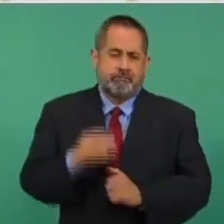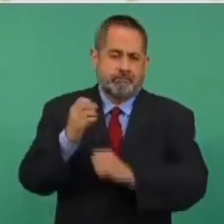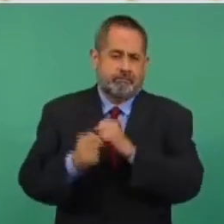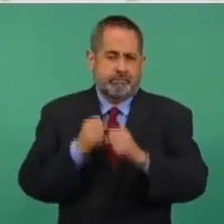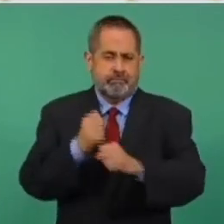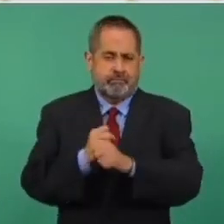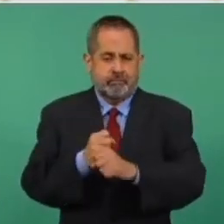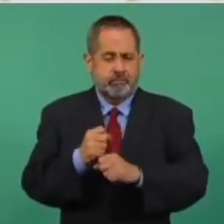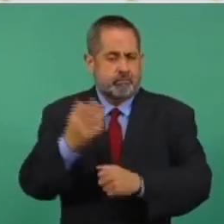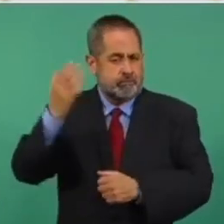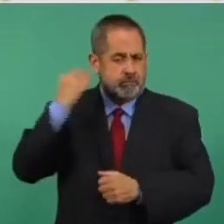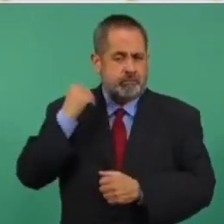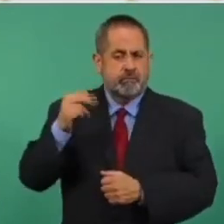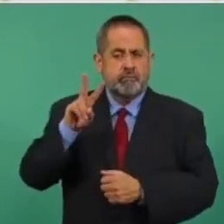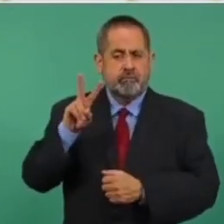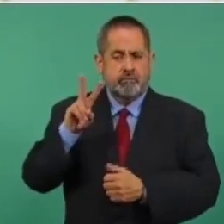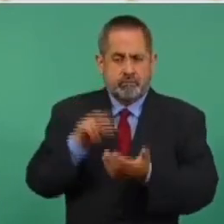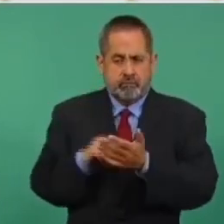2004